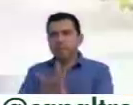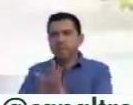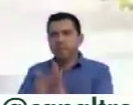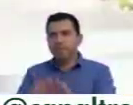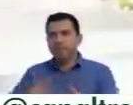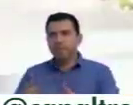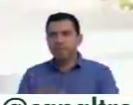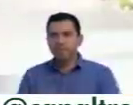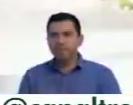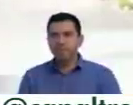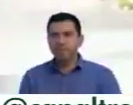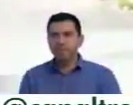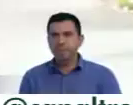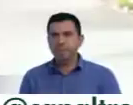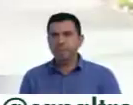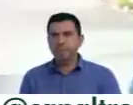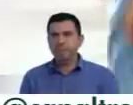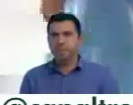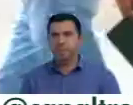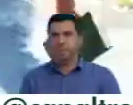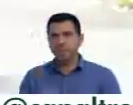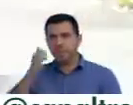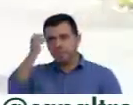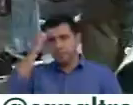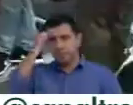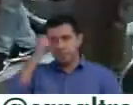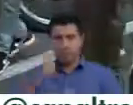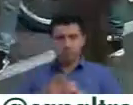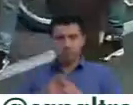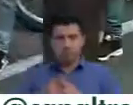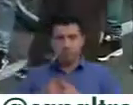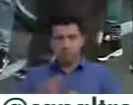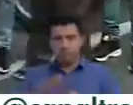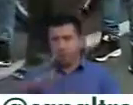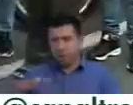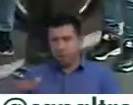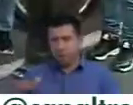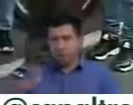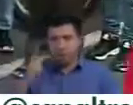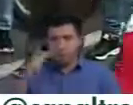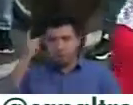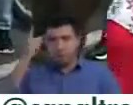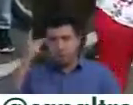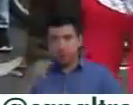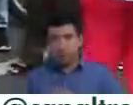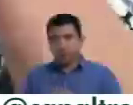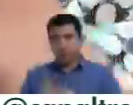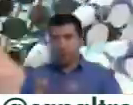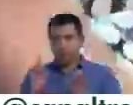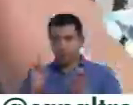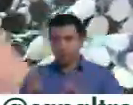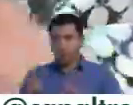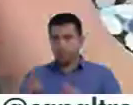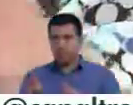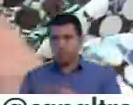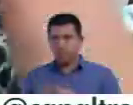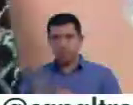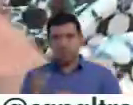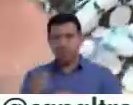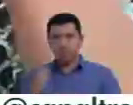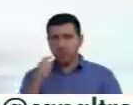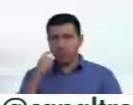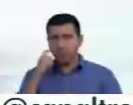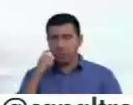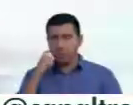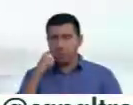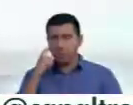administrativos. Docentes, exalumnos, alumnos y padres de familia siguen mostrando su inconformidad ante lo que la Alcaldía Municipal y la Secretaría